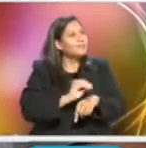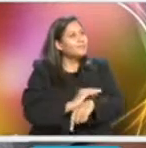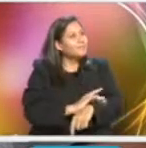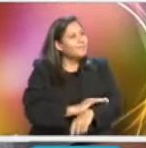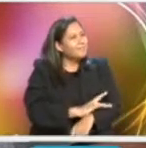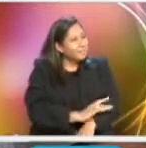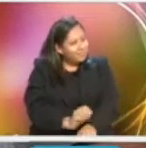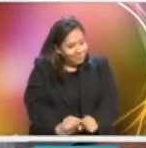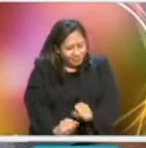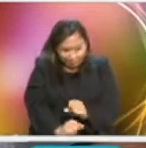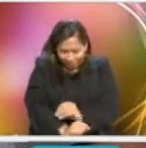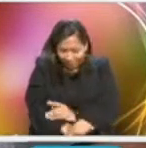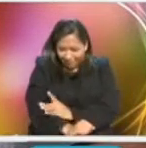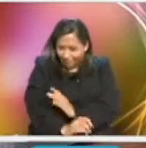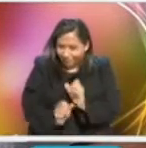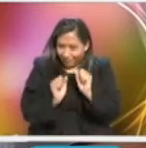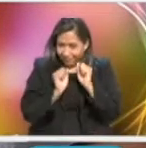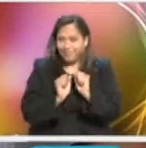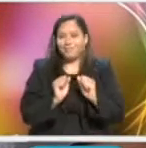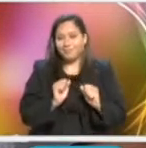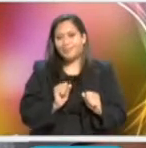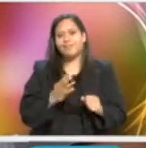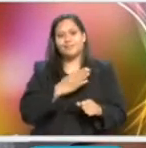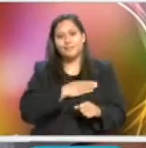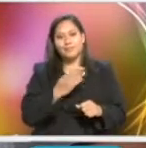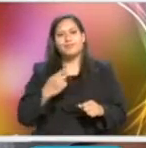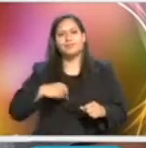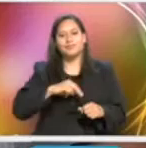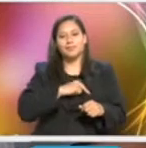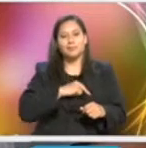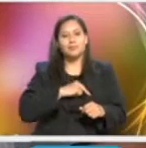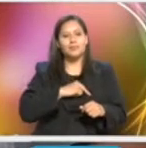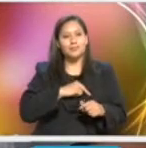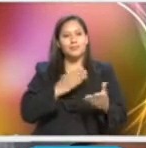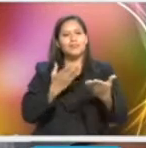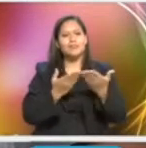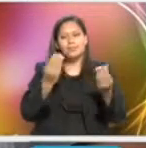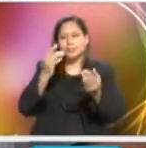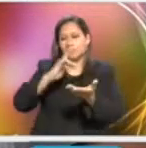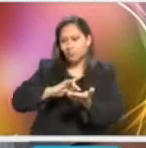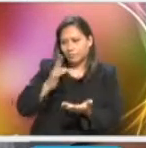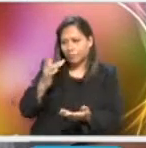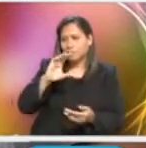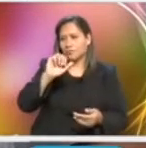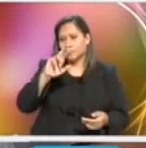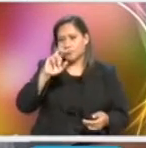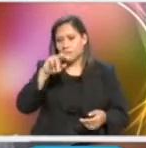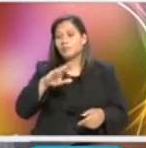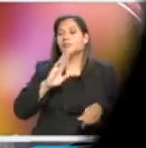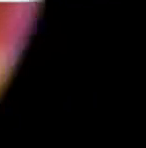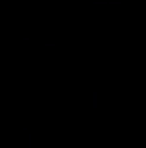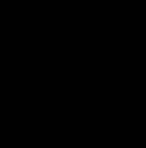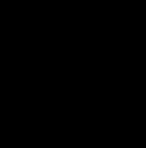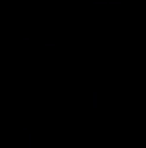imagino que hasta el cuerpo, ¿no? Sí. Bueno, pues nos vamos por el otro lado del estudio. Muchísimas gracias, Carmen, por venir con nosotros.